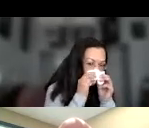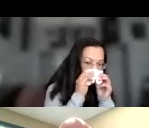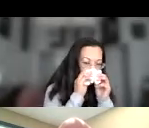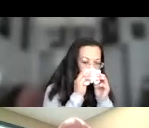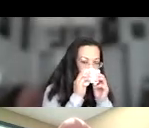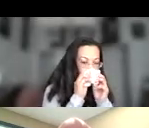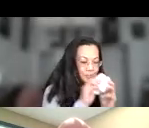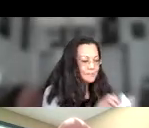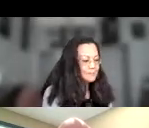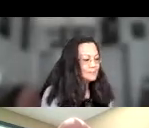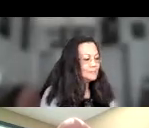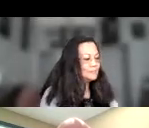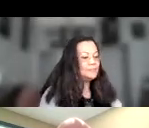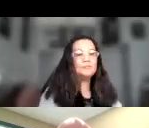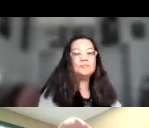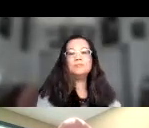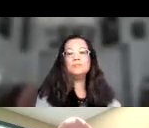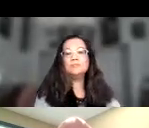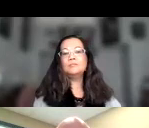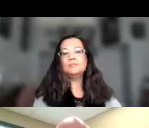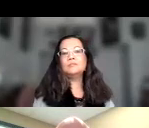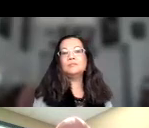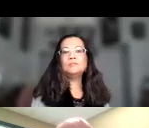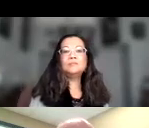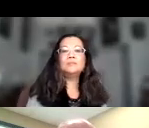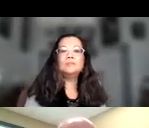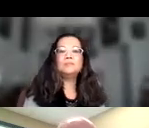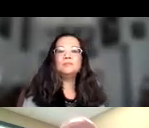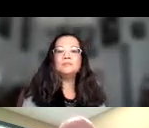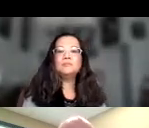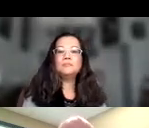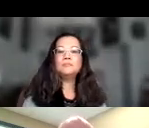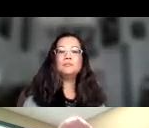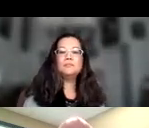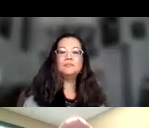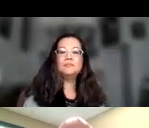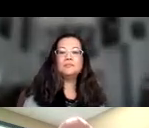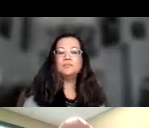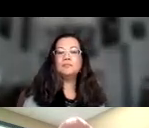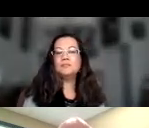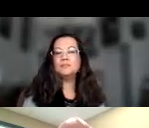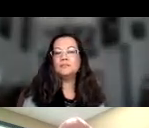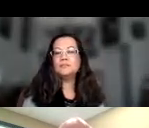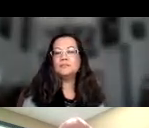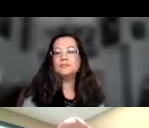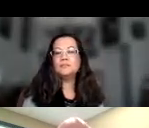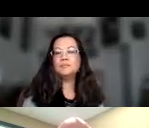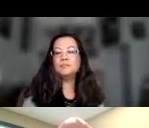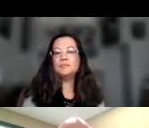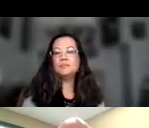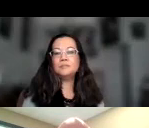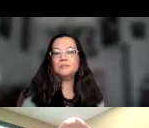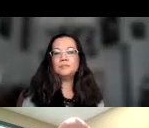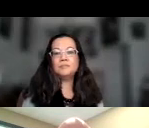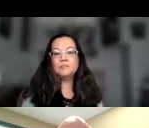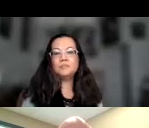poner aquí en el chat, pero esta información está puesta en nuestra página web y nos da un